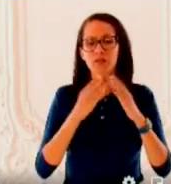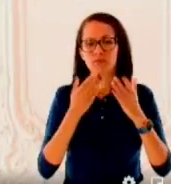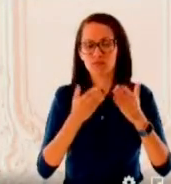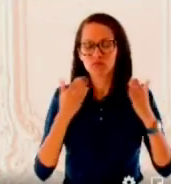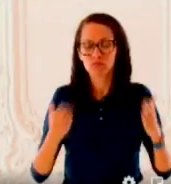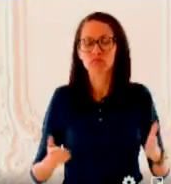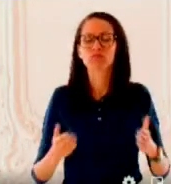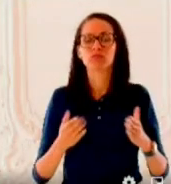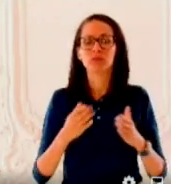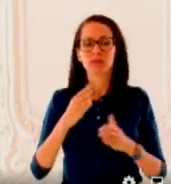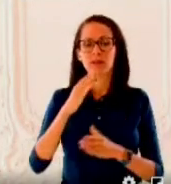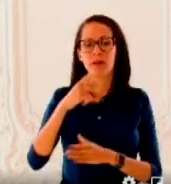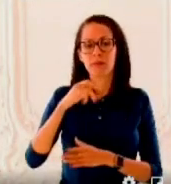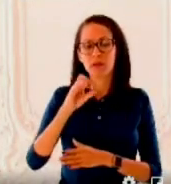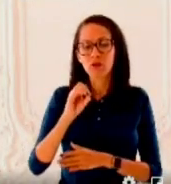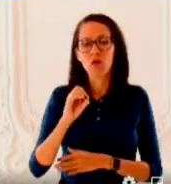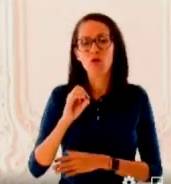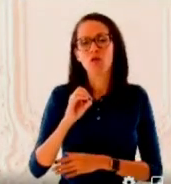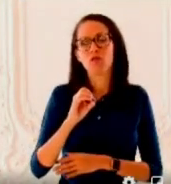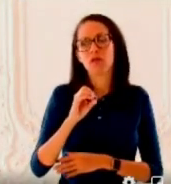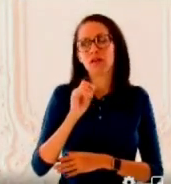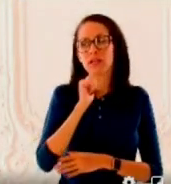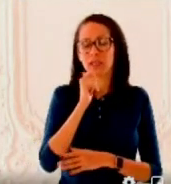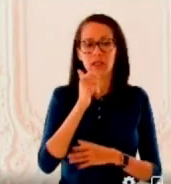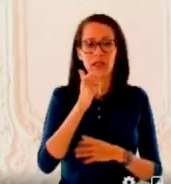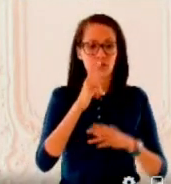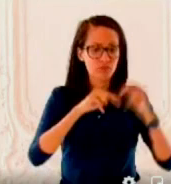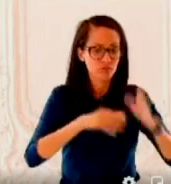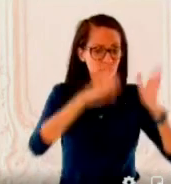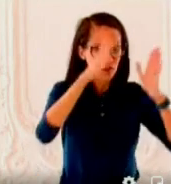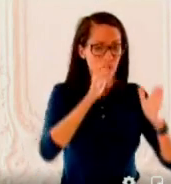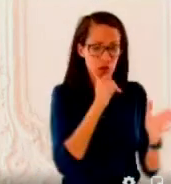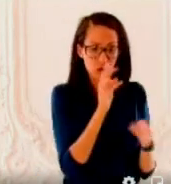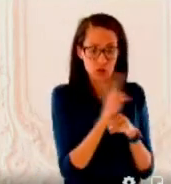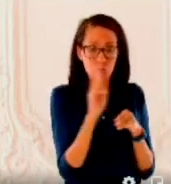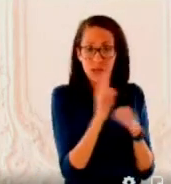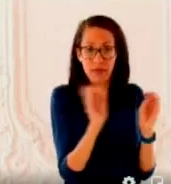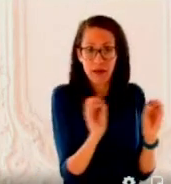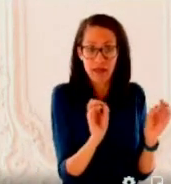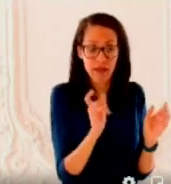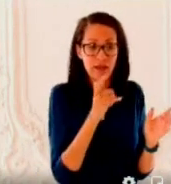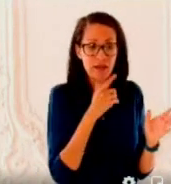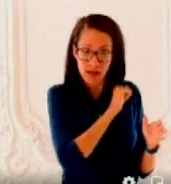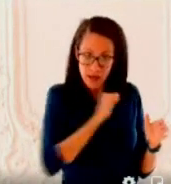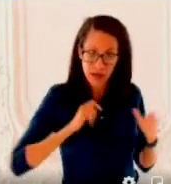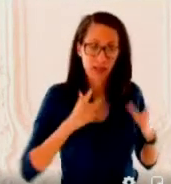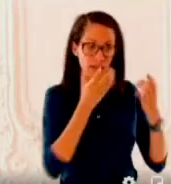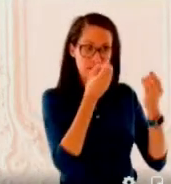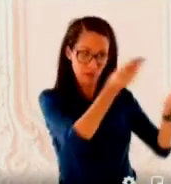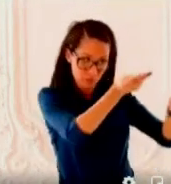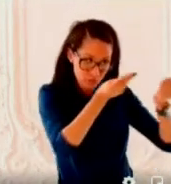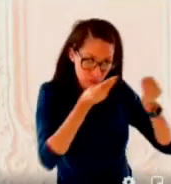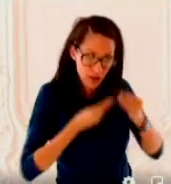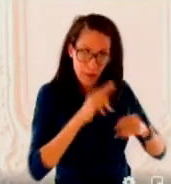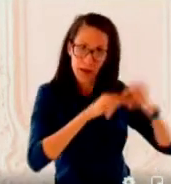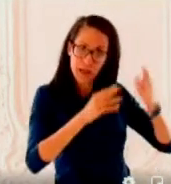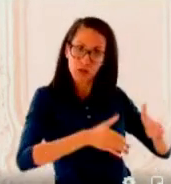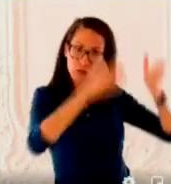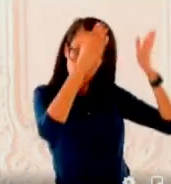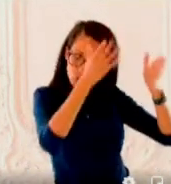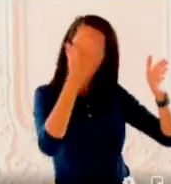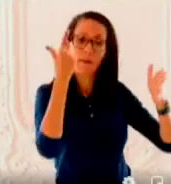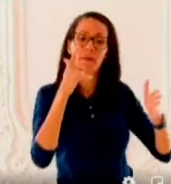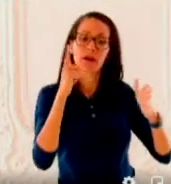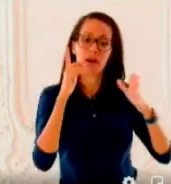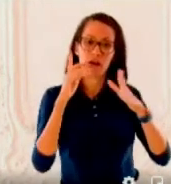Industrial, en desuso. Y hay alcaldes que quisieran que se les traspasen. También escuchamos, hay veces,